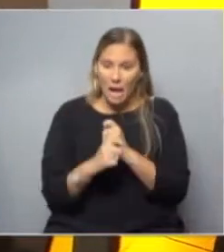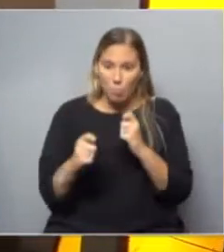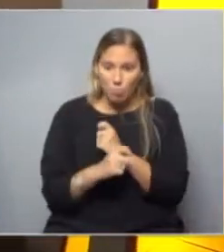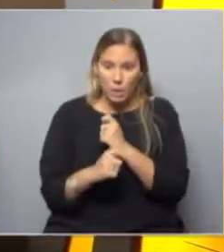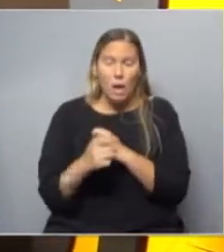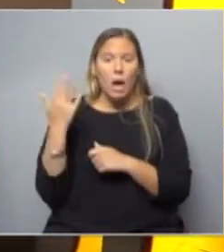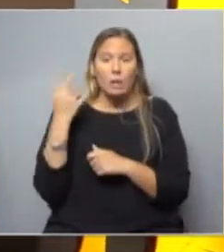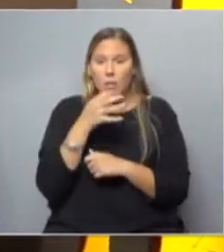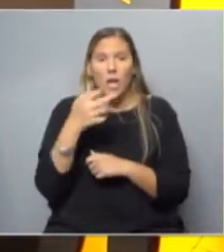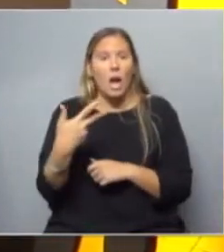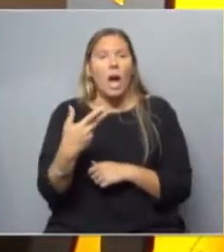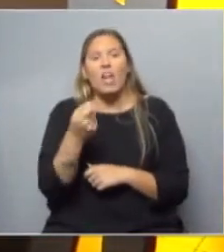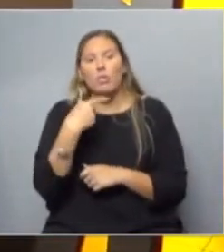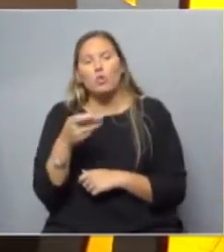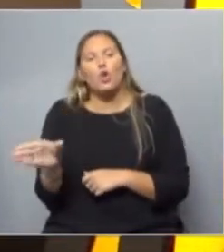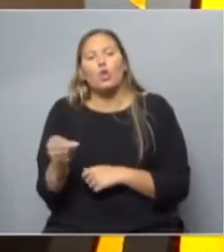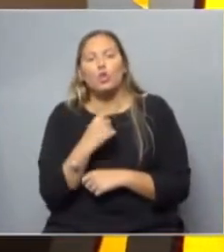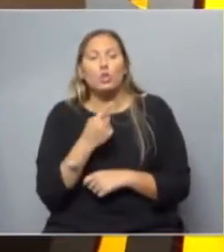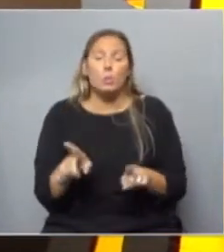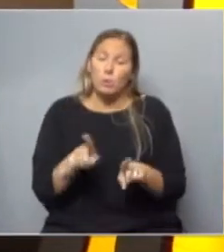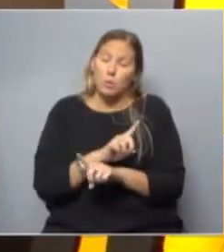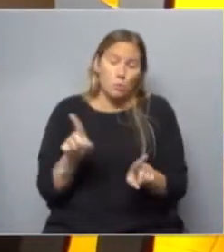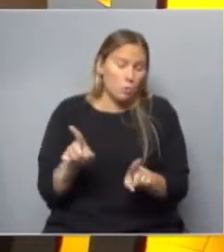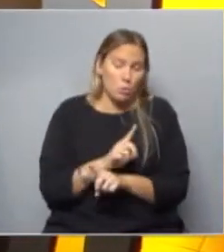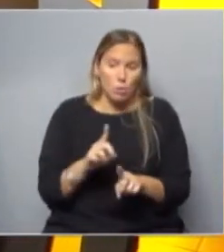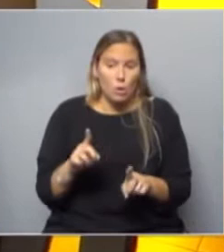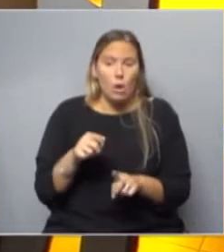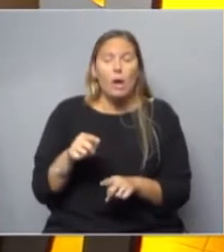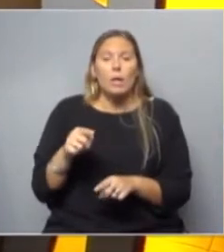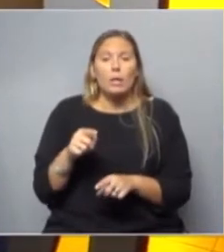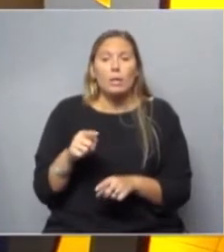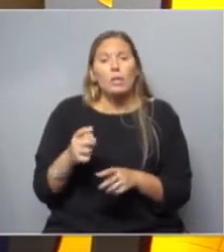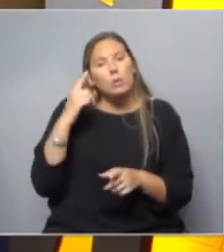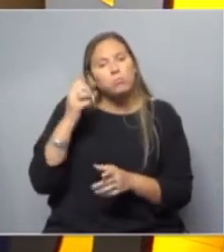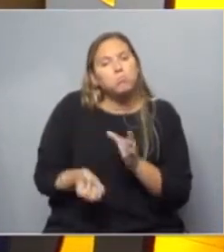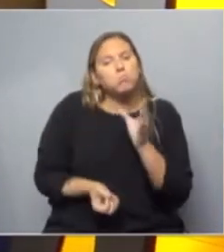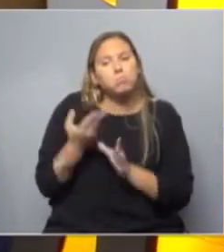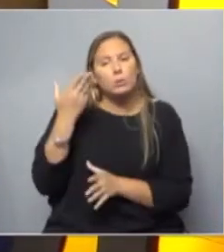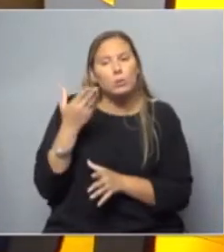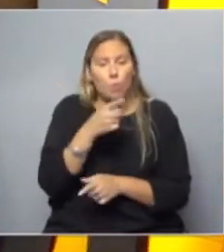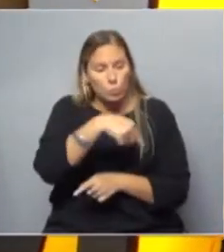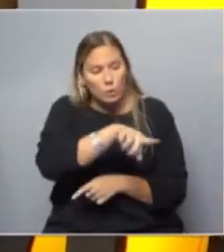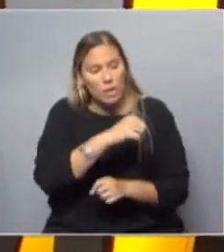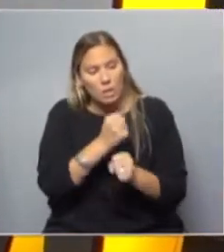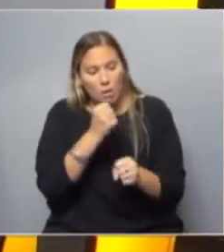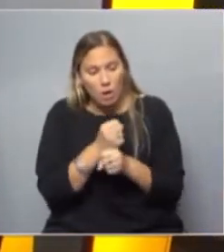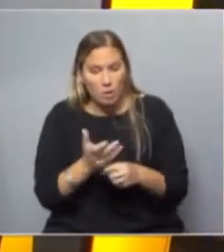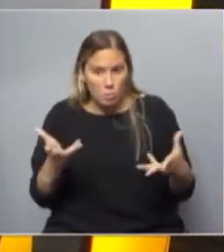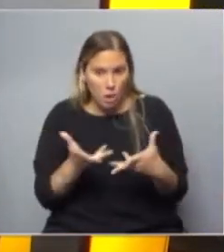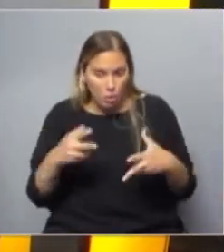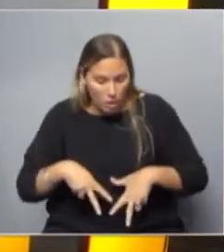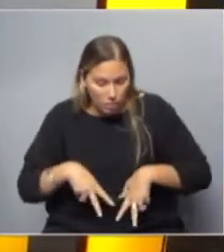decías, no todos los antibióticos tienen el mismo resultado, y ahí aparece, bueno, la generación de conocimiento, por ejemplo, en la que están trabajando ustedes aquí.